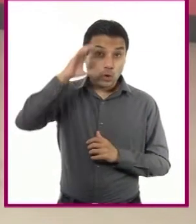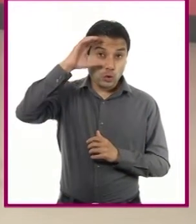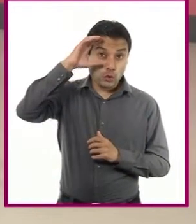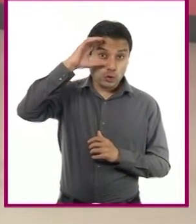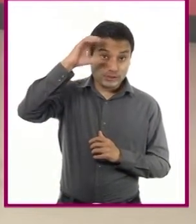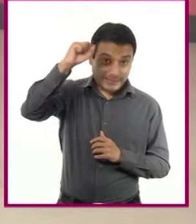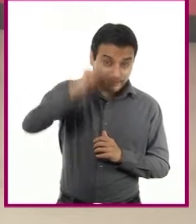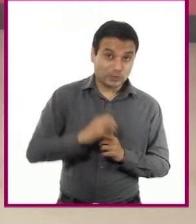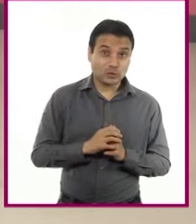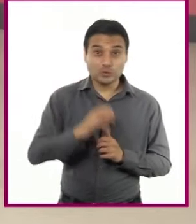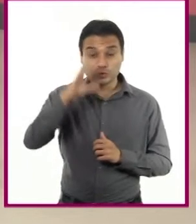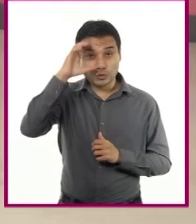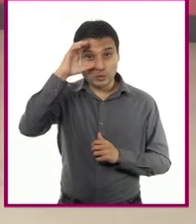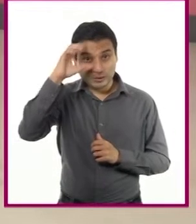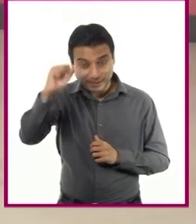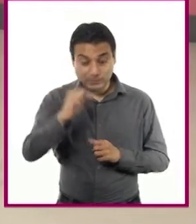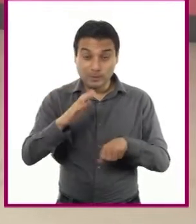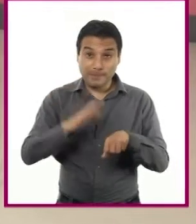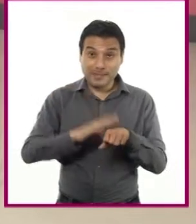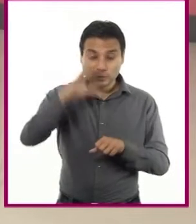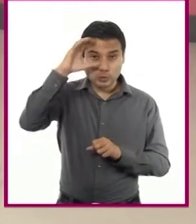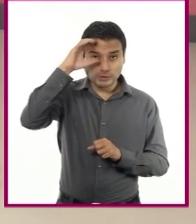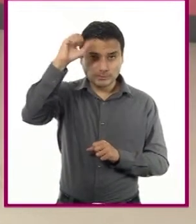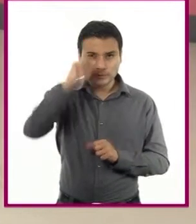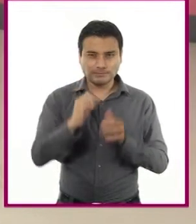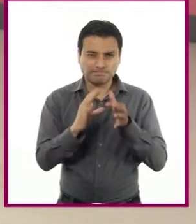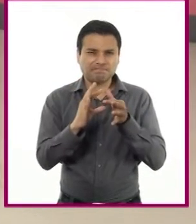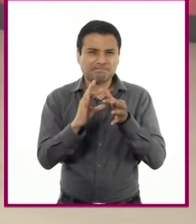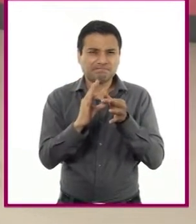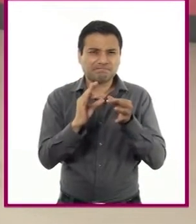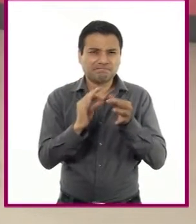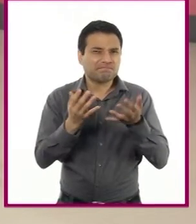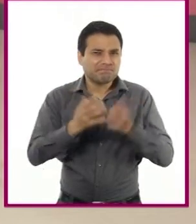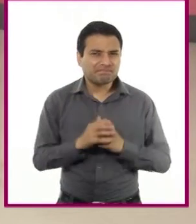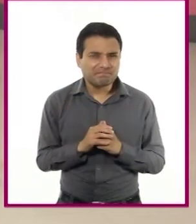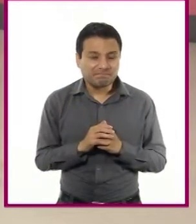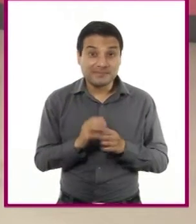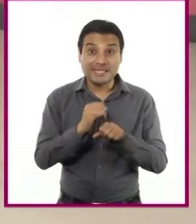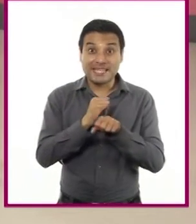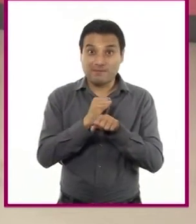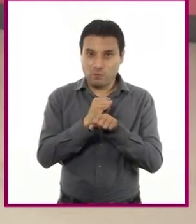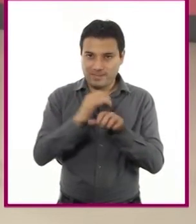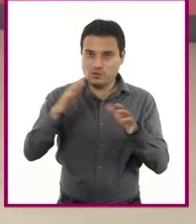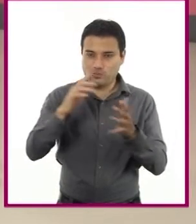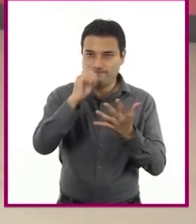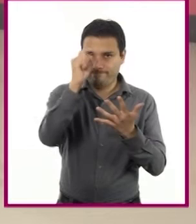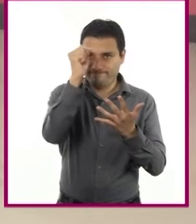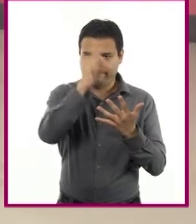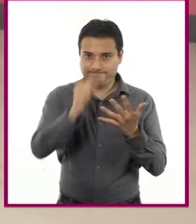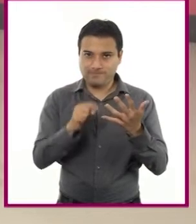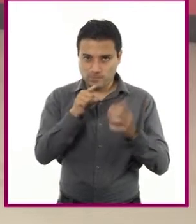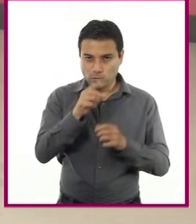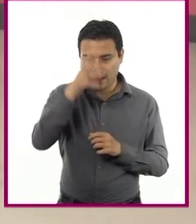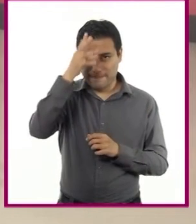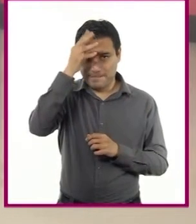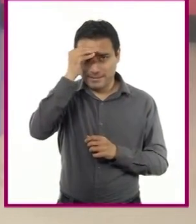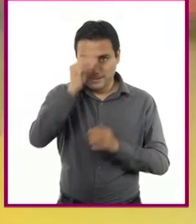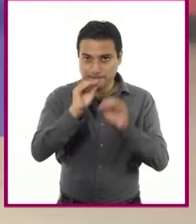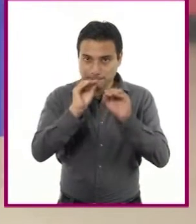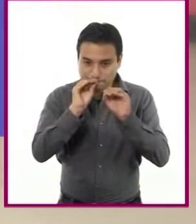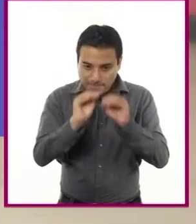más conceptos, revisaremos información para elaborar mapas conceptuales con el propósito